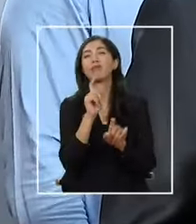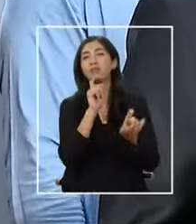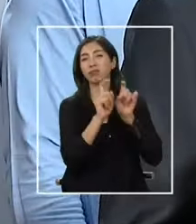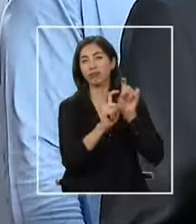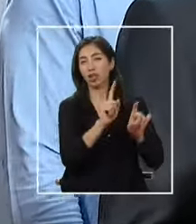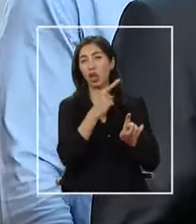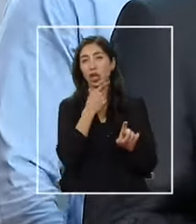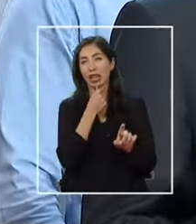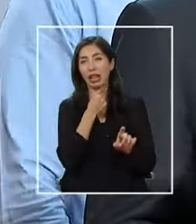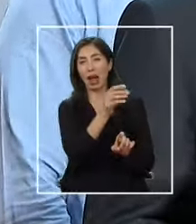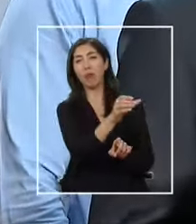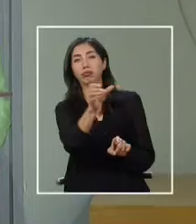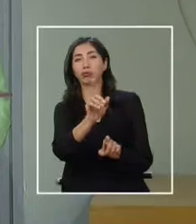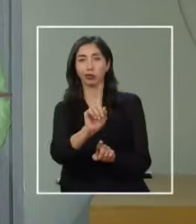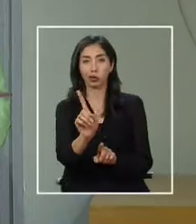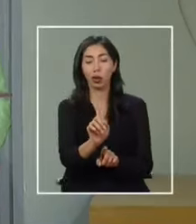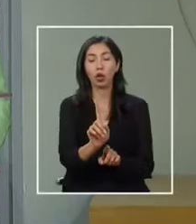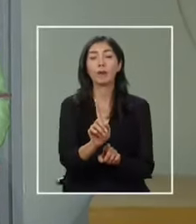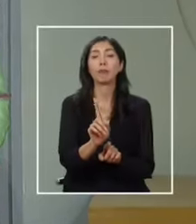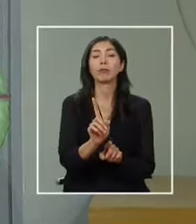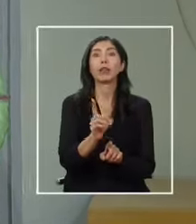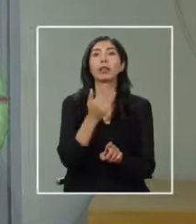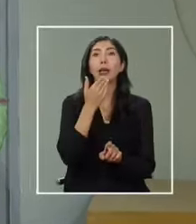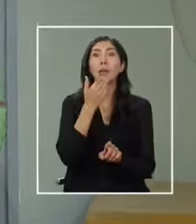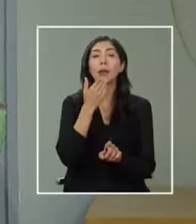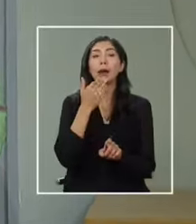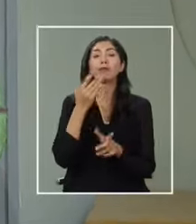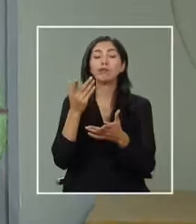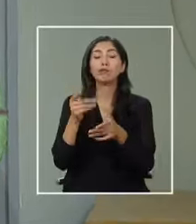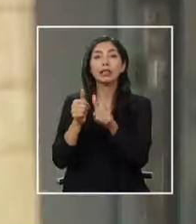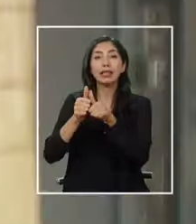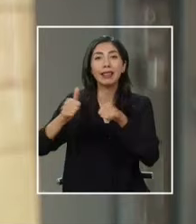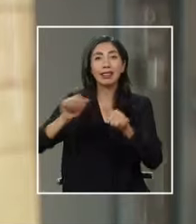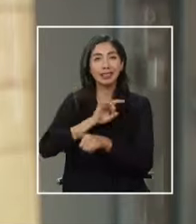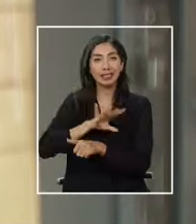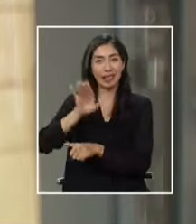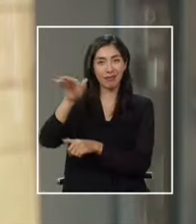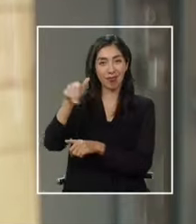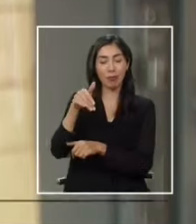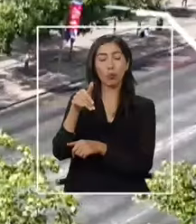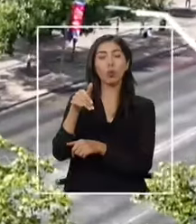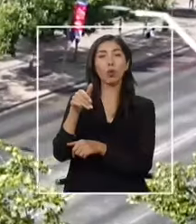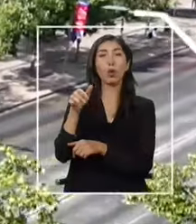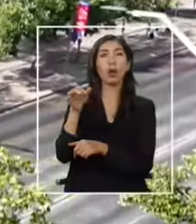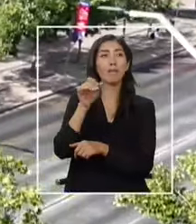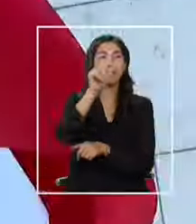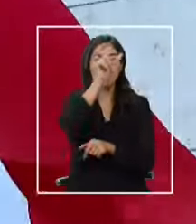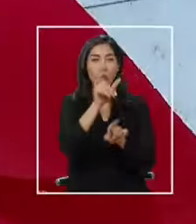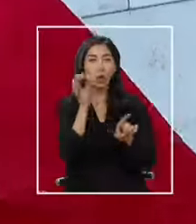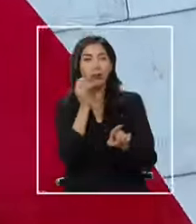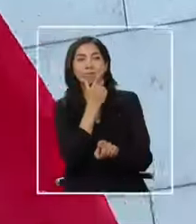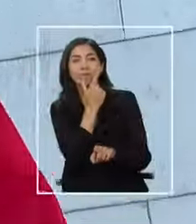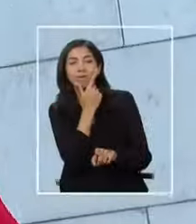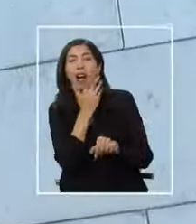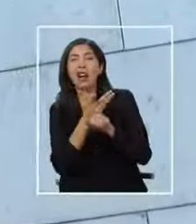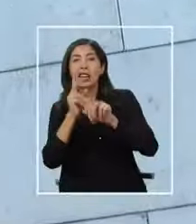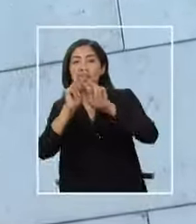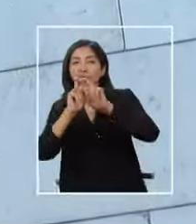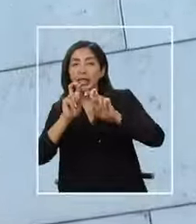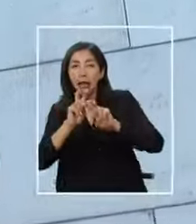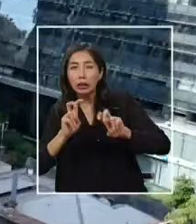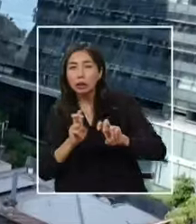Acción en pos de la unidad, aseguraron dirigentes de Chile Vamos, aunque su figura era foco de críticas debido a las investigaciones por